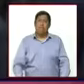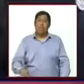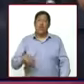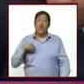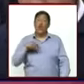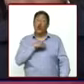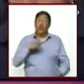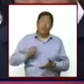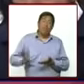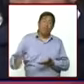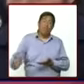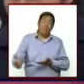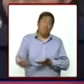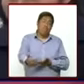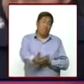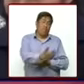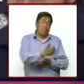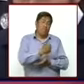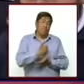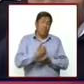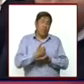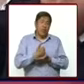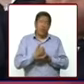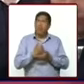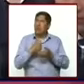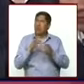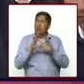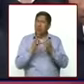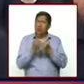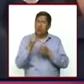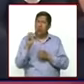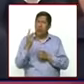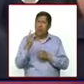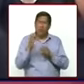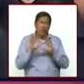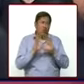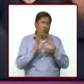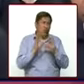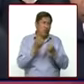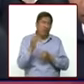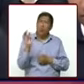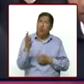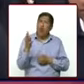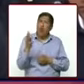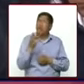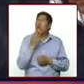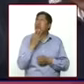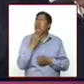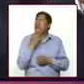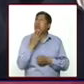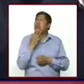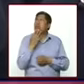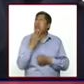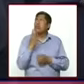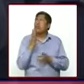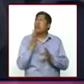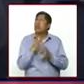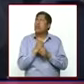Realizamos una recolecta entre terceros y cuartos, ambos paralelos, con una cantidad de